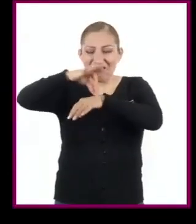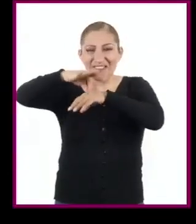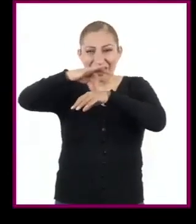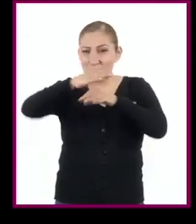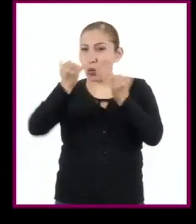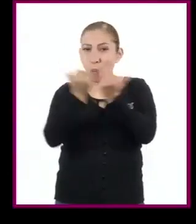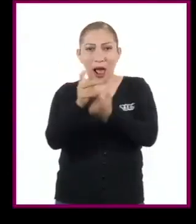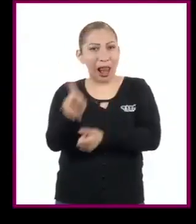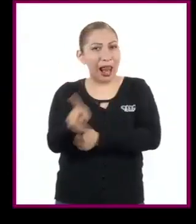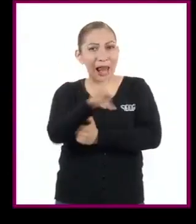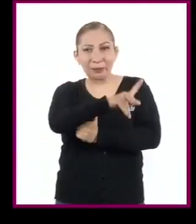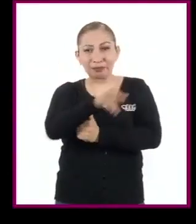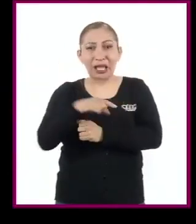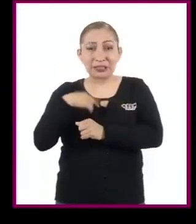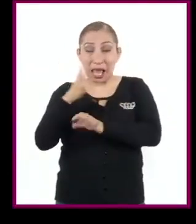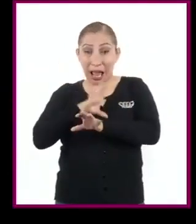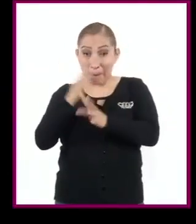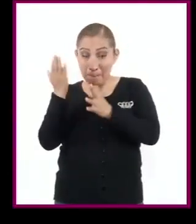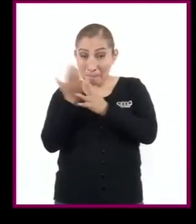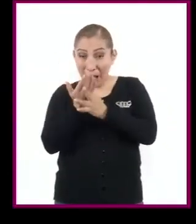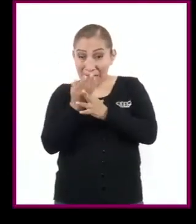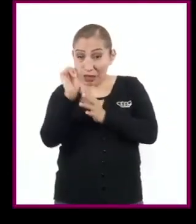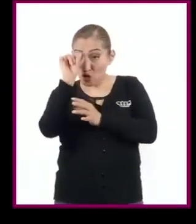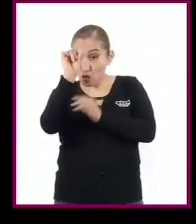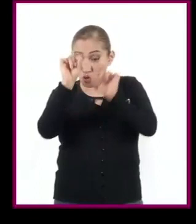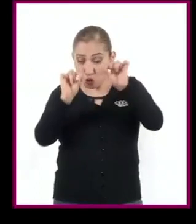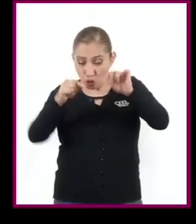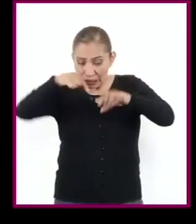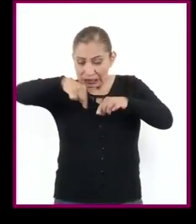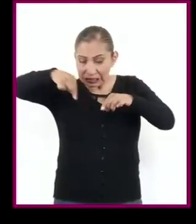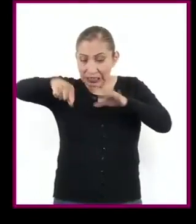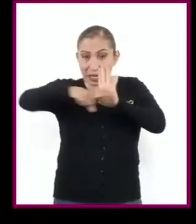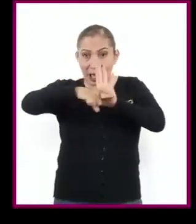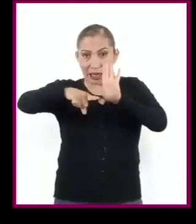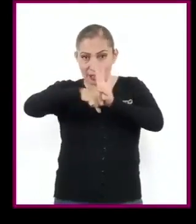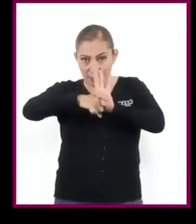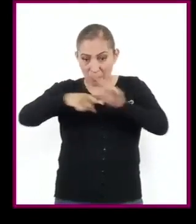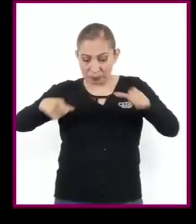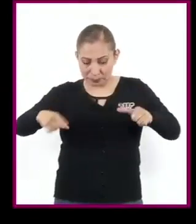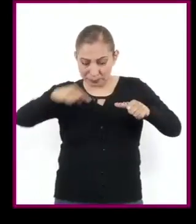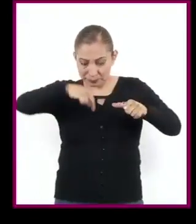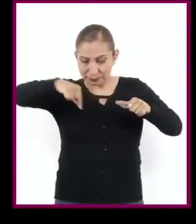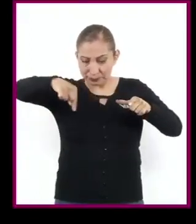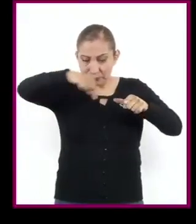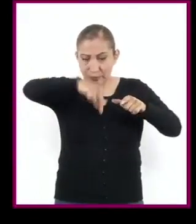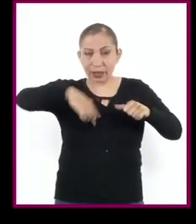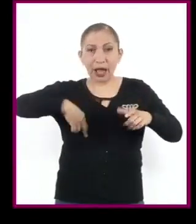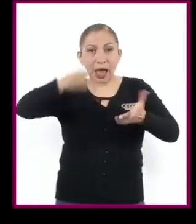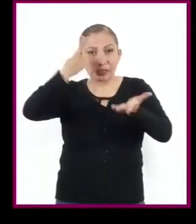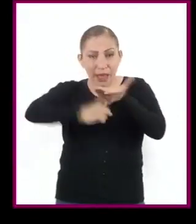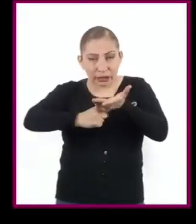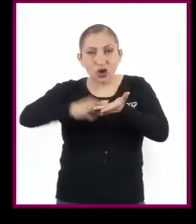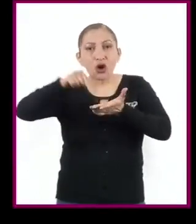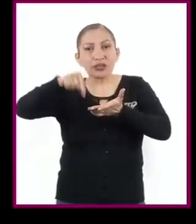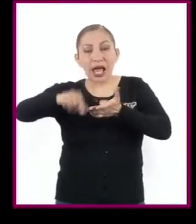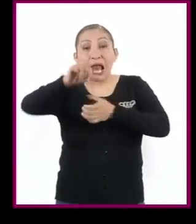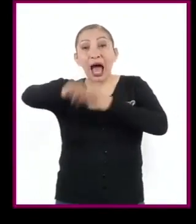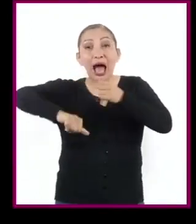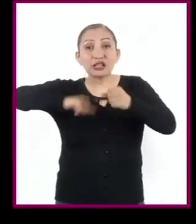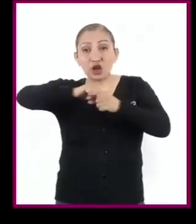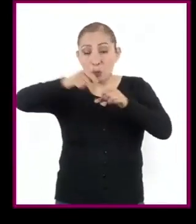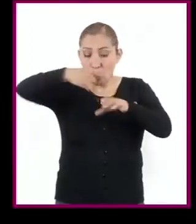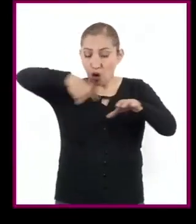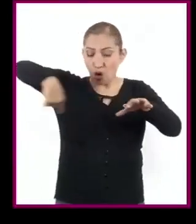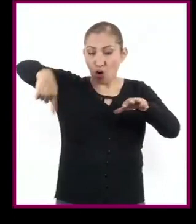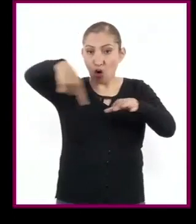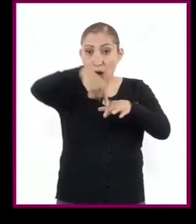Entonces, tenemos estas pequeñas partículas cargadas negativamente que están atrapadas adentro del átomo,